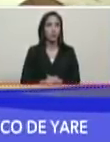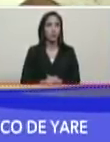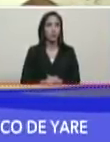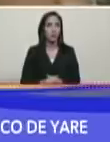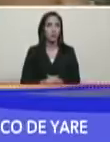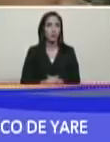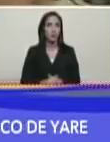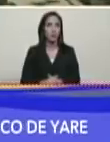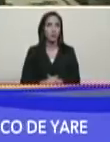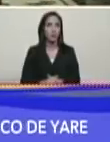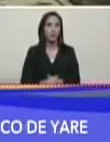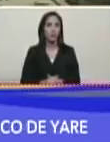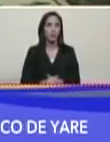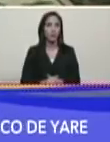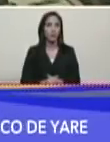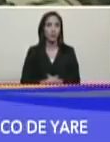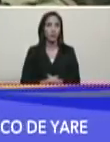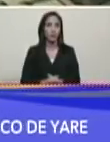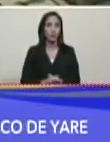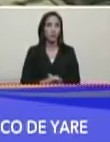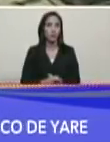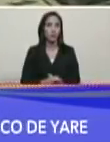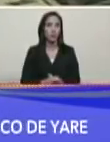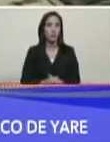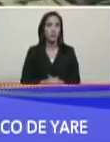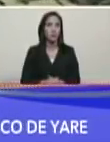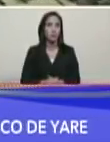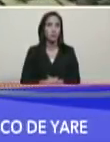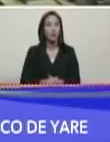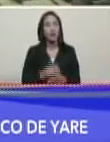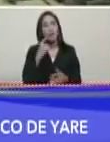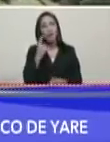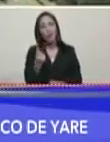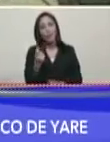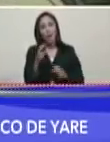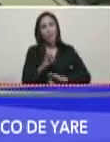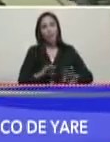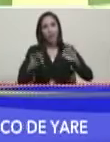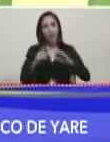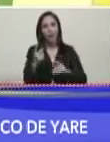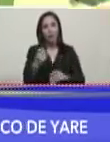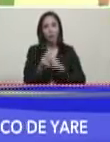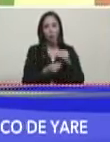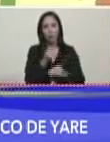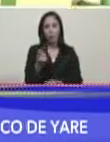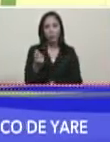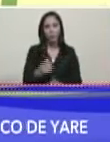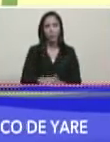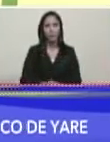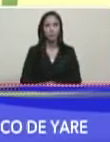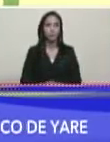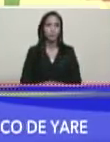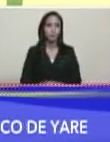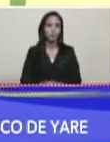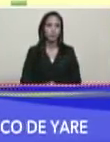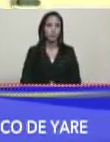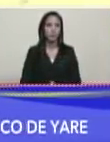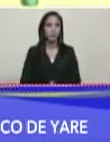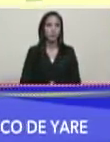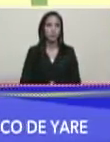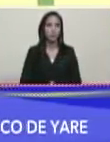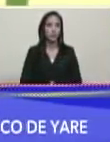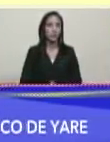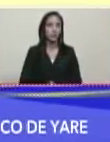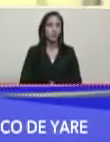esto quiero decir que, o sea, no hizo falta tantas cosas para recuperar el complejo. Mira la